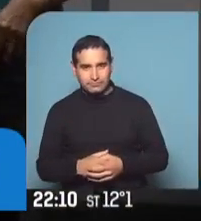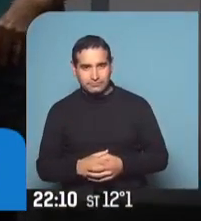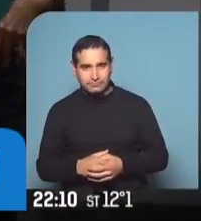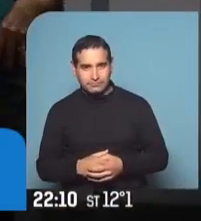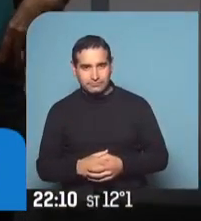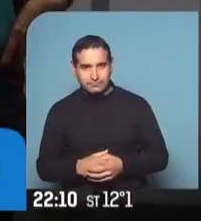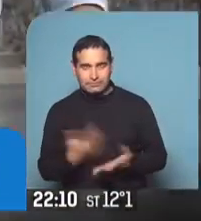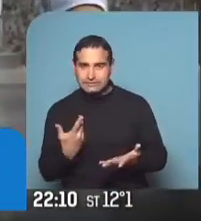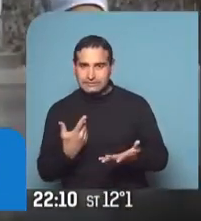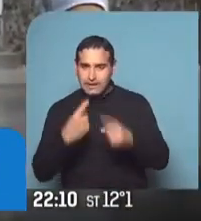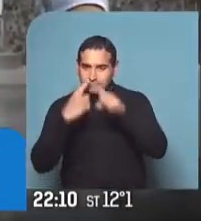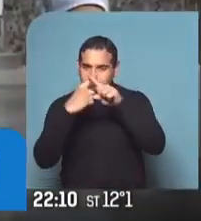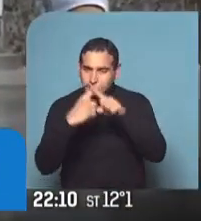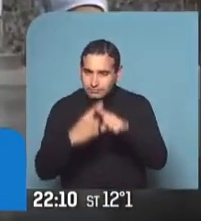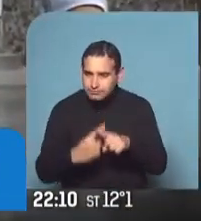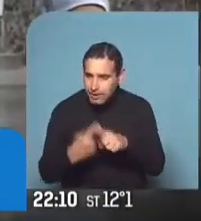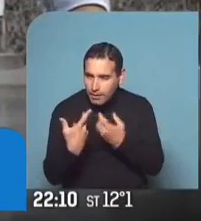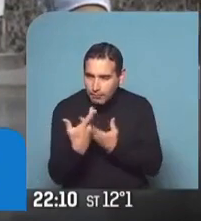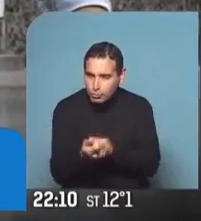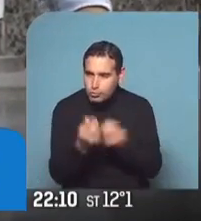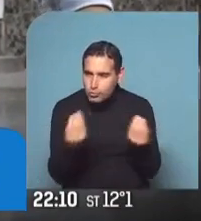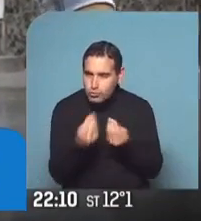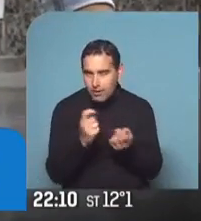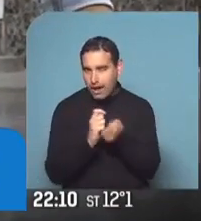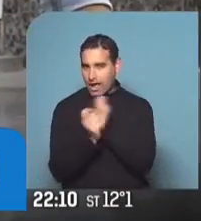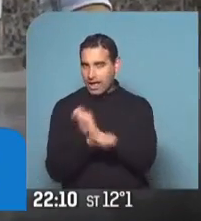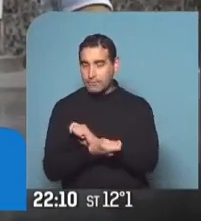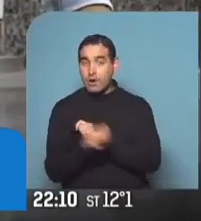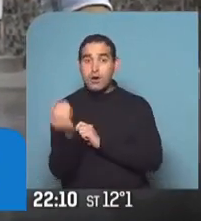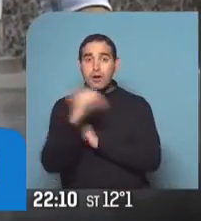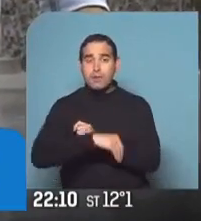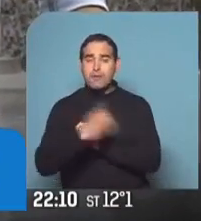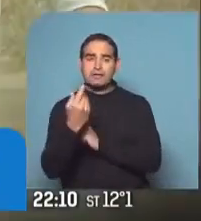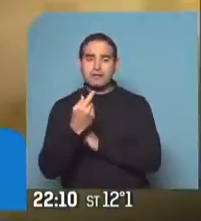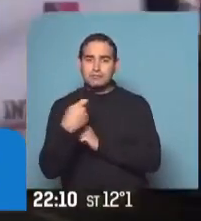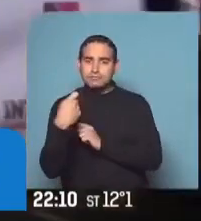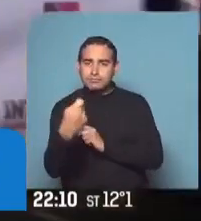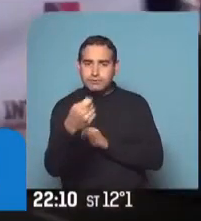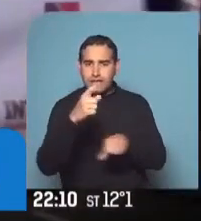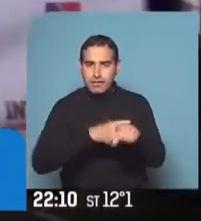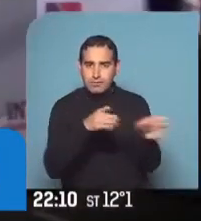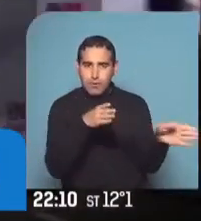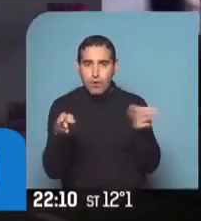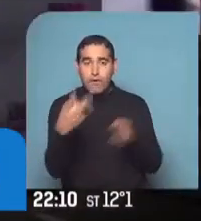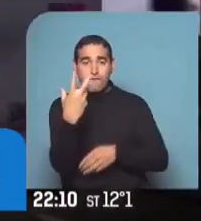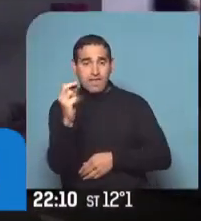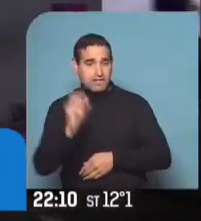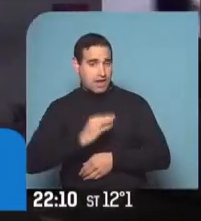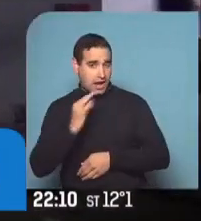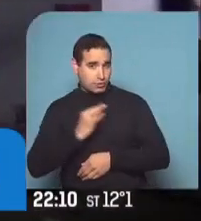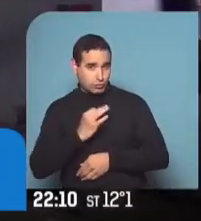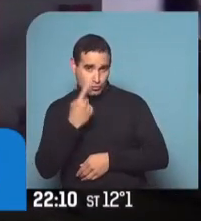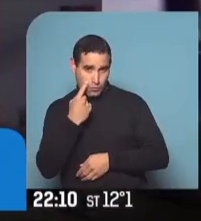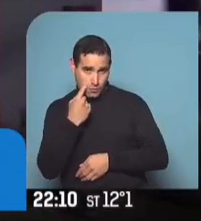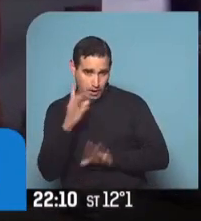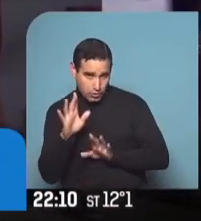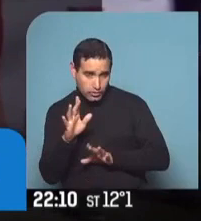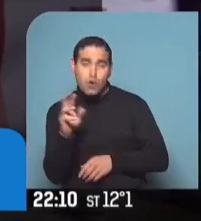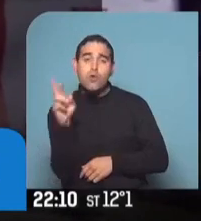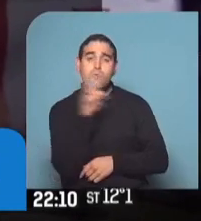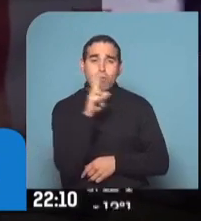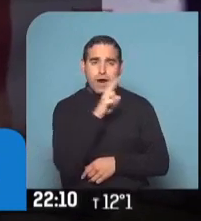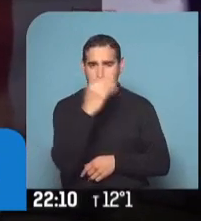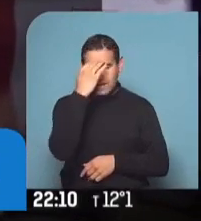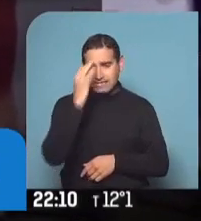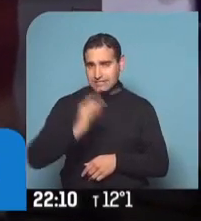de calcular el beneficio y además impondrá un tiempo mínimo de aportes, de 20 años en el caso de los hombres y de 15 para